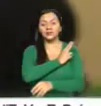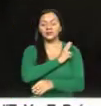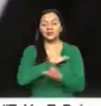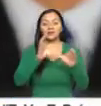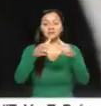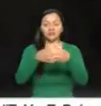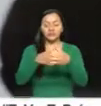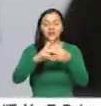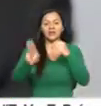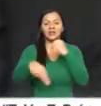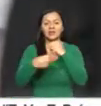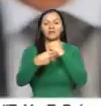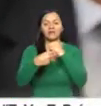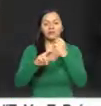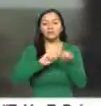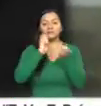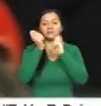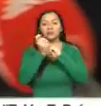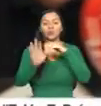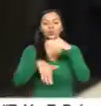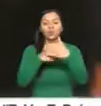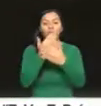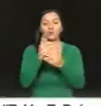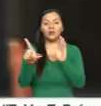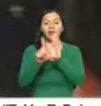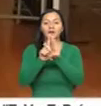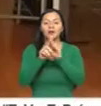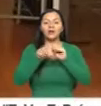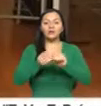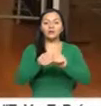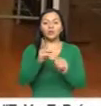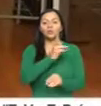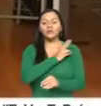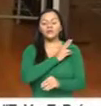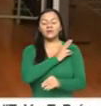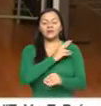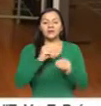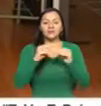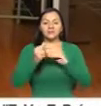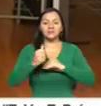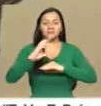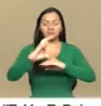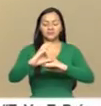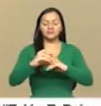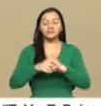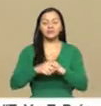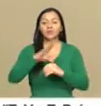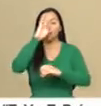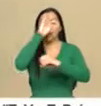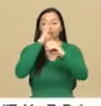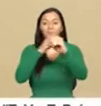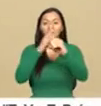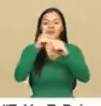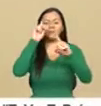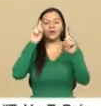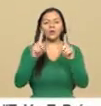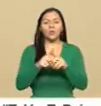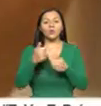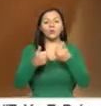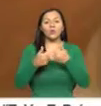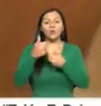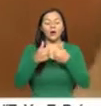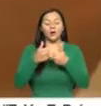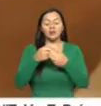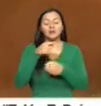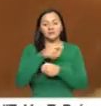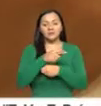para reformar 3 artículos de la Ley Orgánica de Educación Superior y su financiamiento. El objetivo de este acuerdo, según el titular